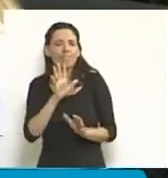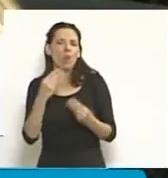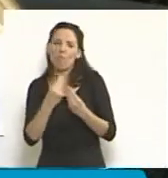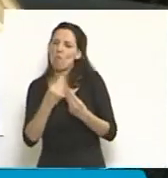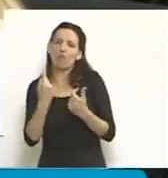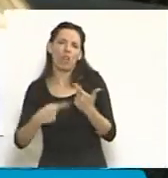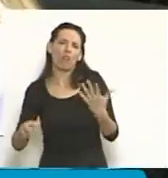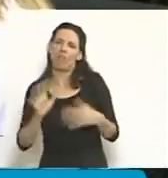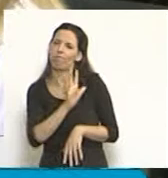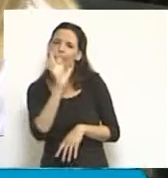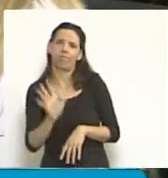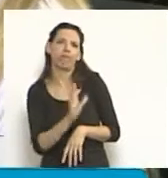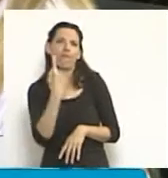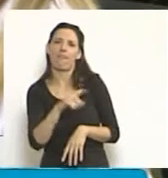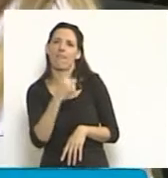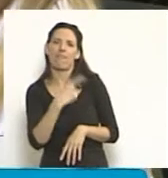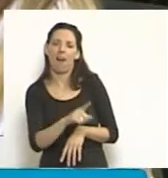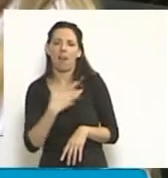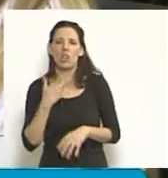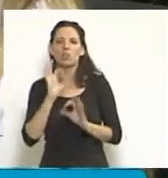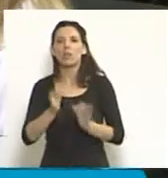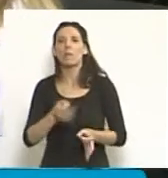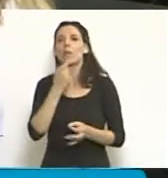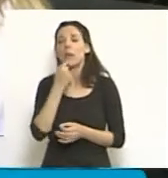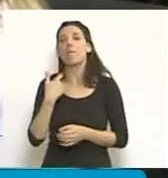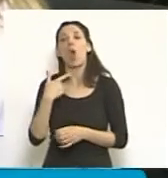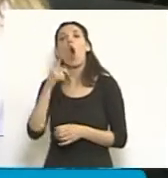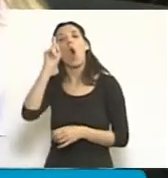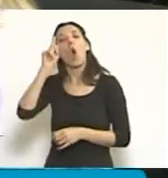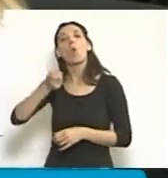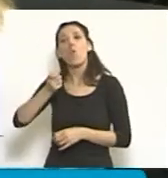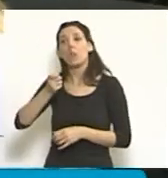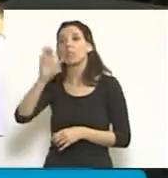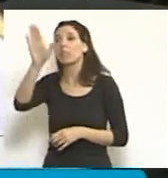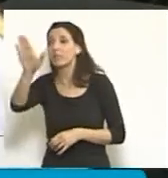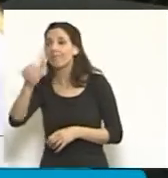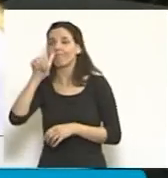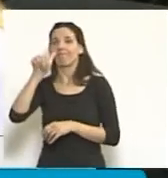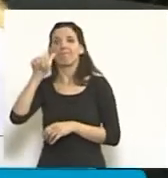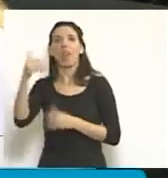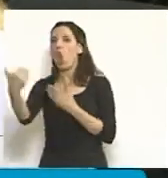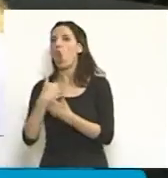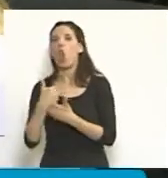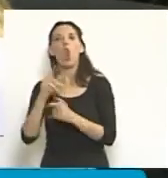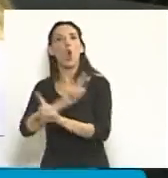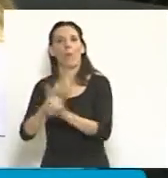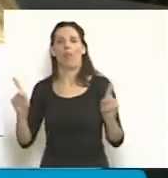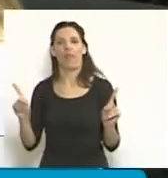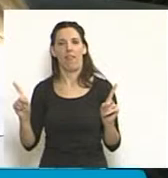además la convalidación que se ha hecho para que un fiscal citado por un juez a prestar declaración no concurriera, por ejemplo.